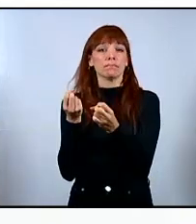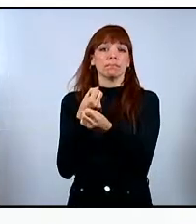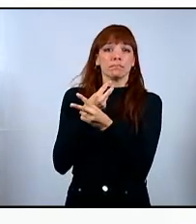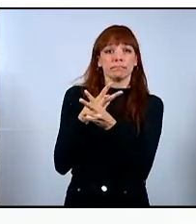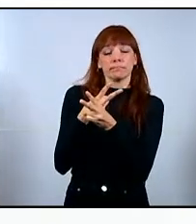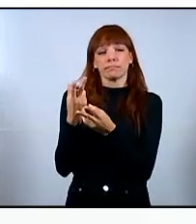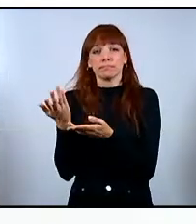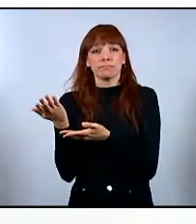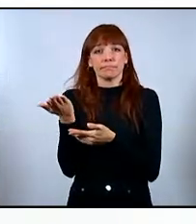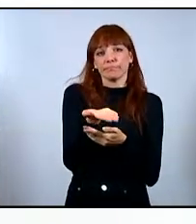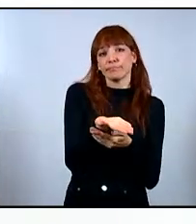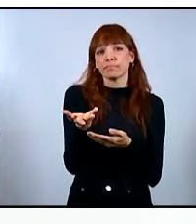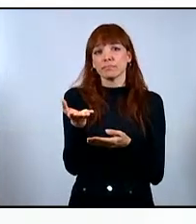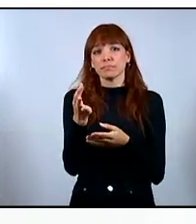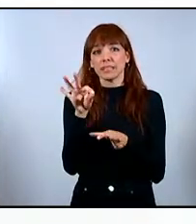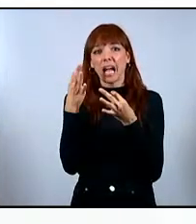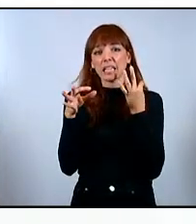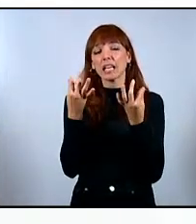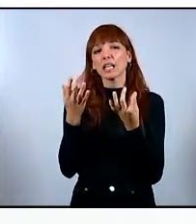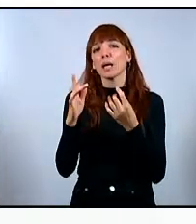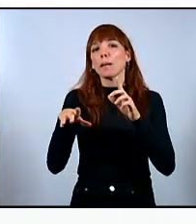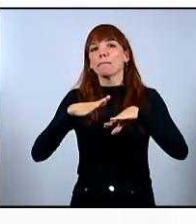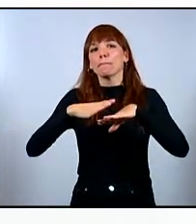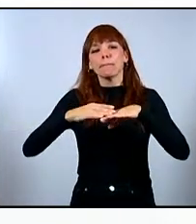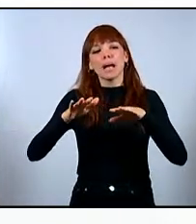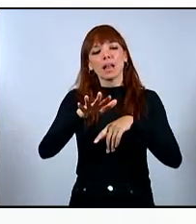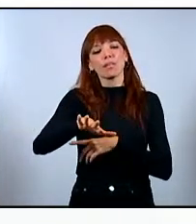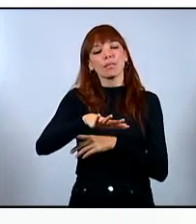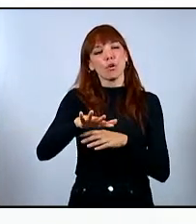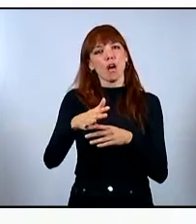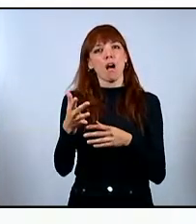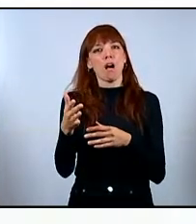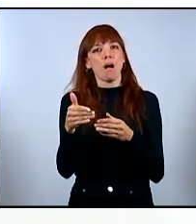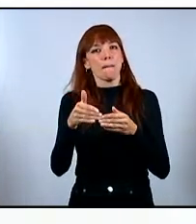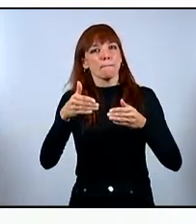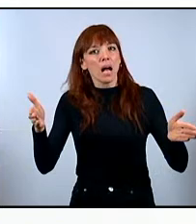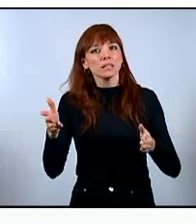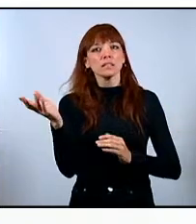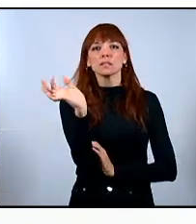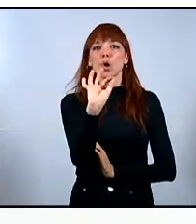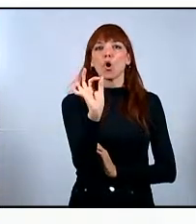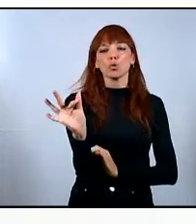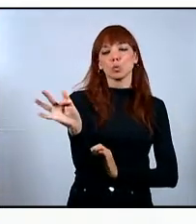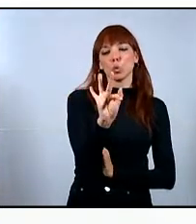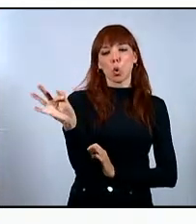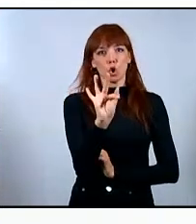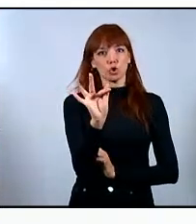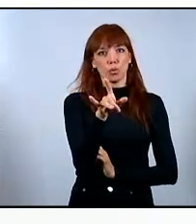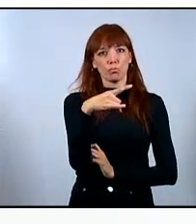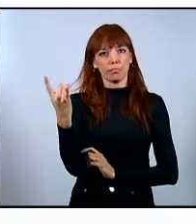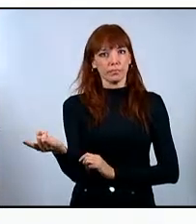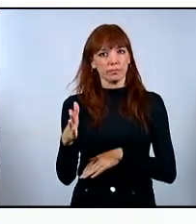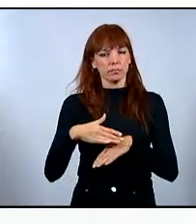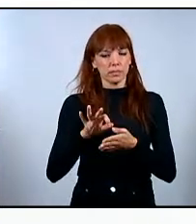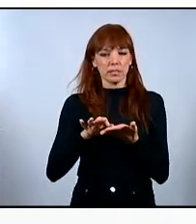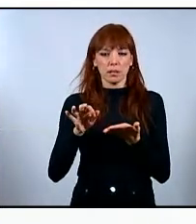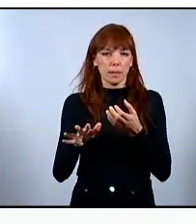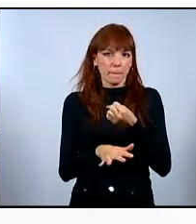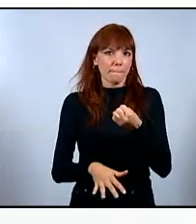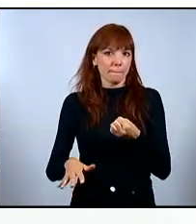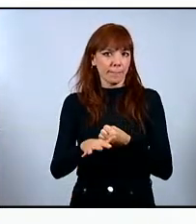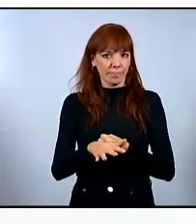para ampliar los espacios, incluso para doblar turnos y para asegurar, como digo, un servicio que creemos que es